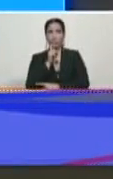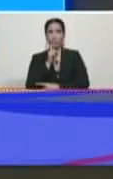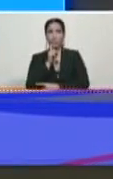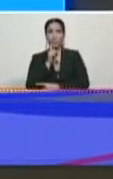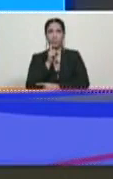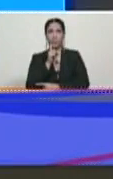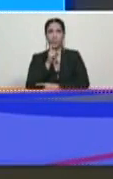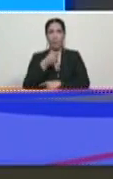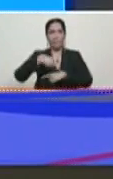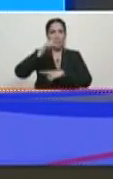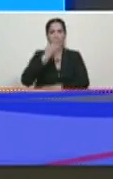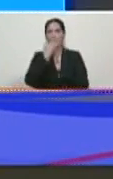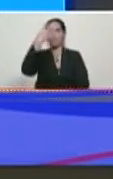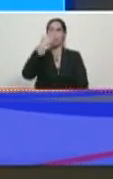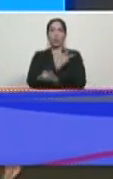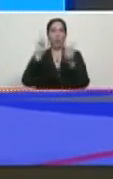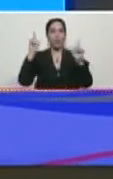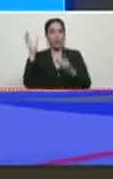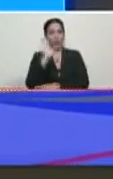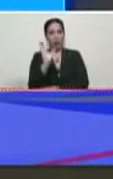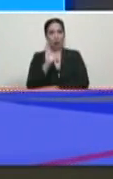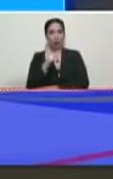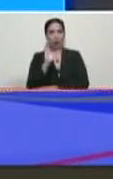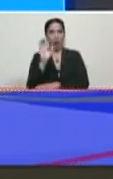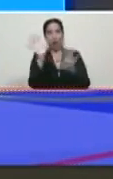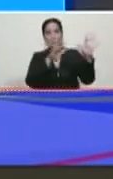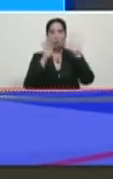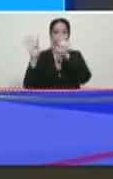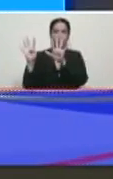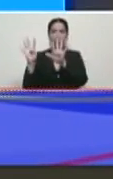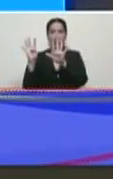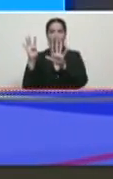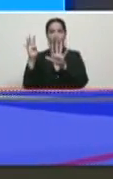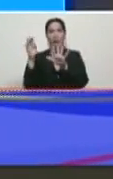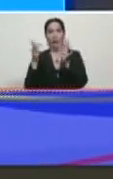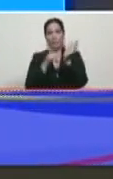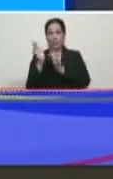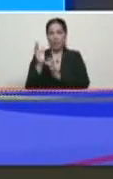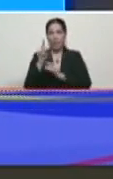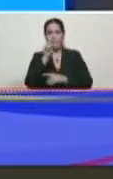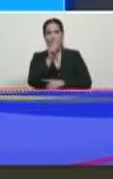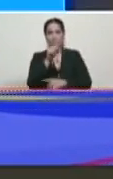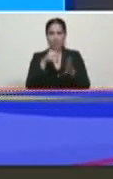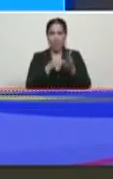del primer grito de libertad en Caracas, el 19 de abril de 1810.